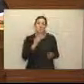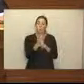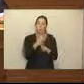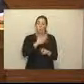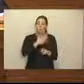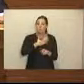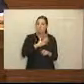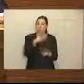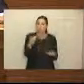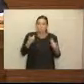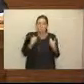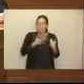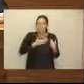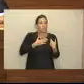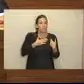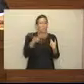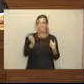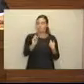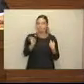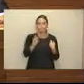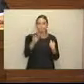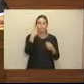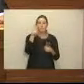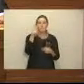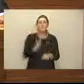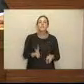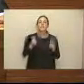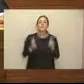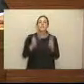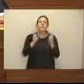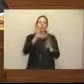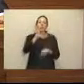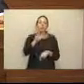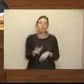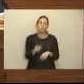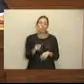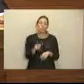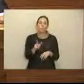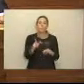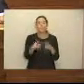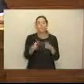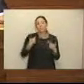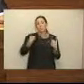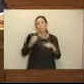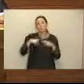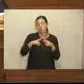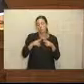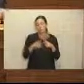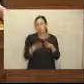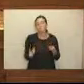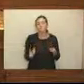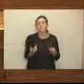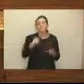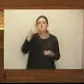es precisamente a nosotros. Y mire, en el asunto de la corrupción y de la responsabilidad política, yo creo que